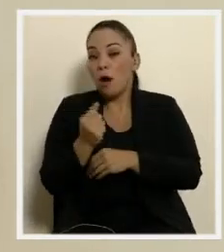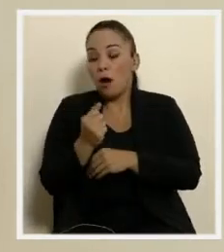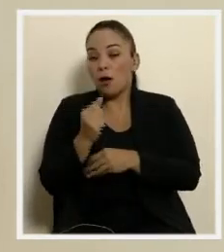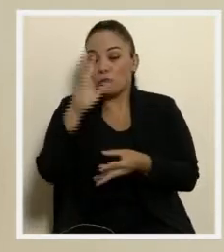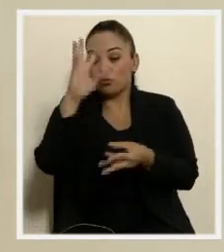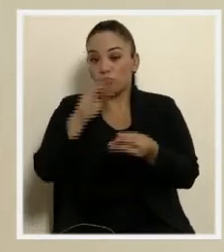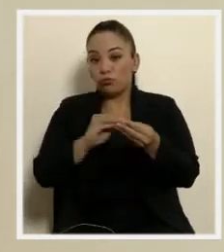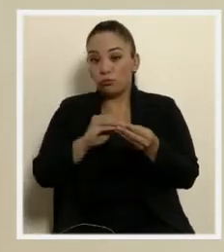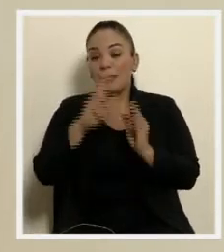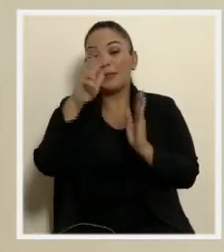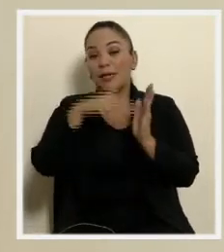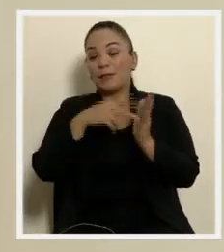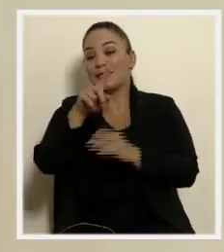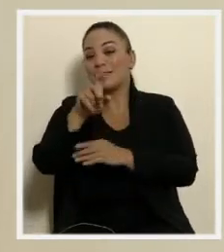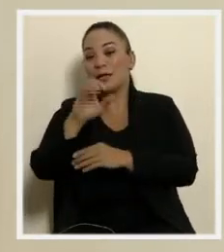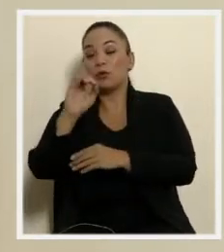de